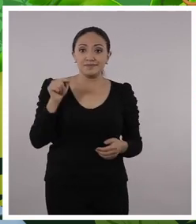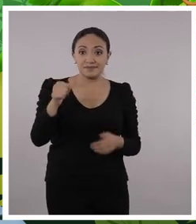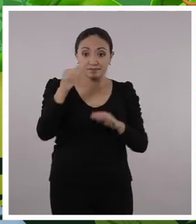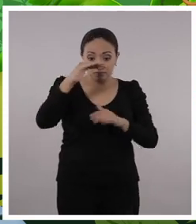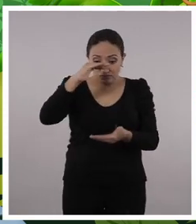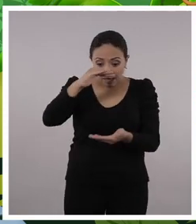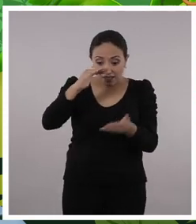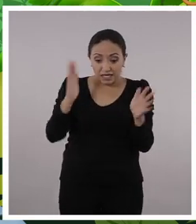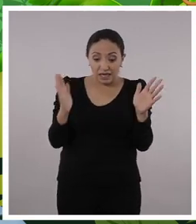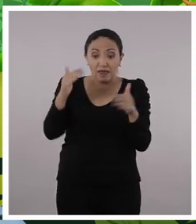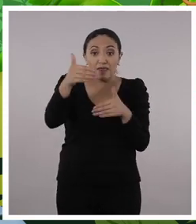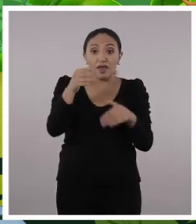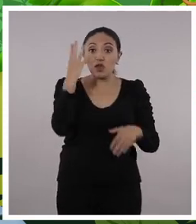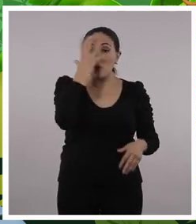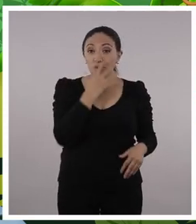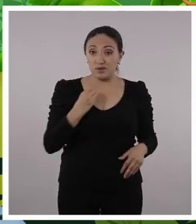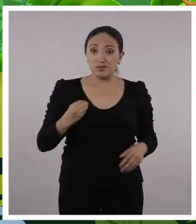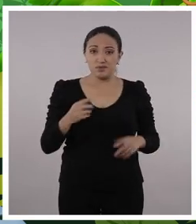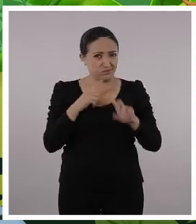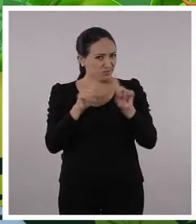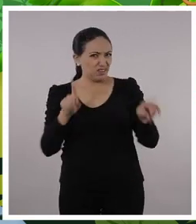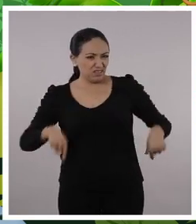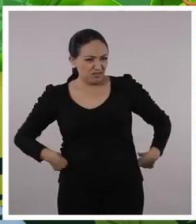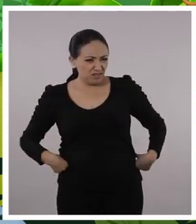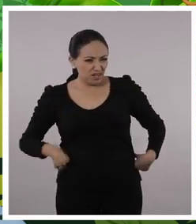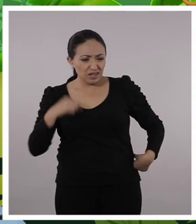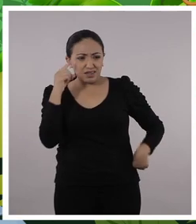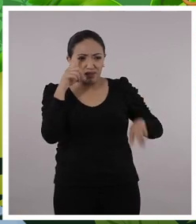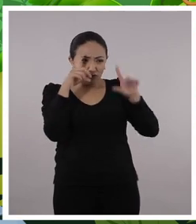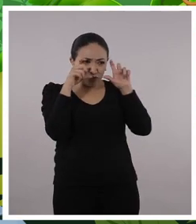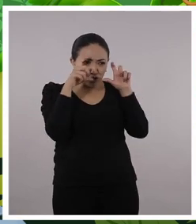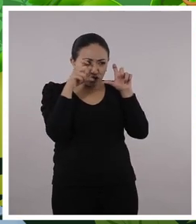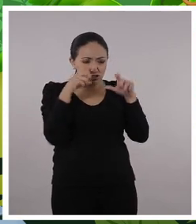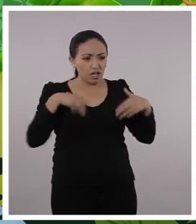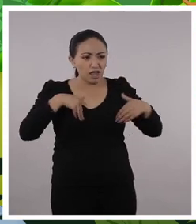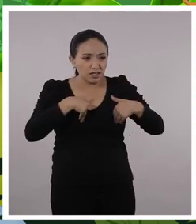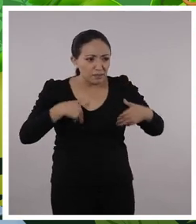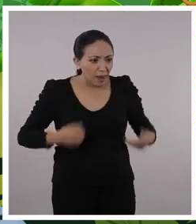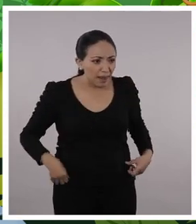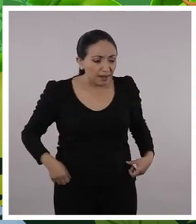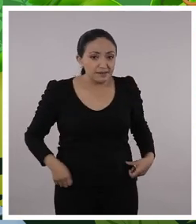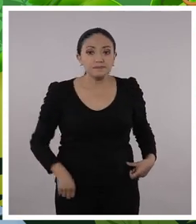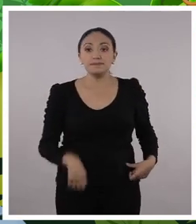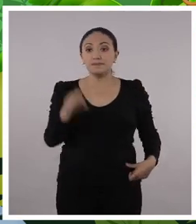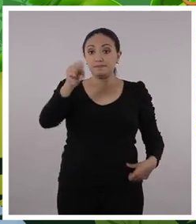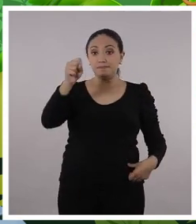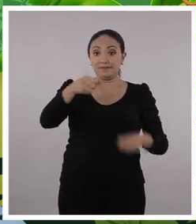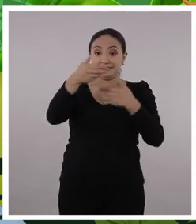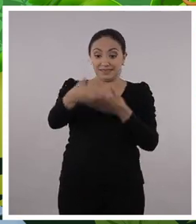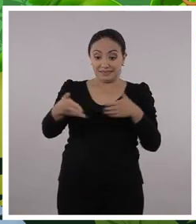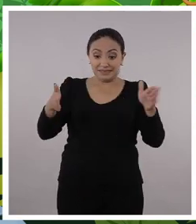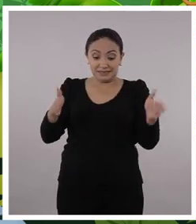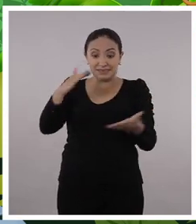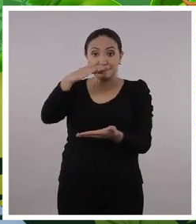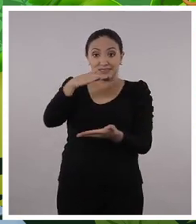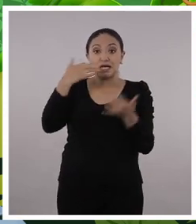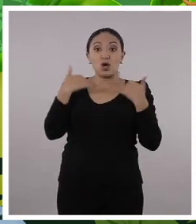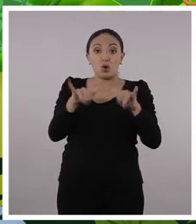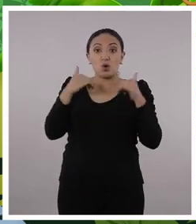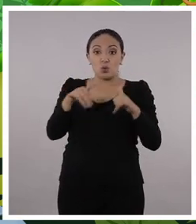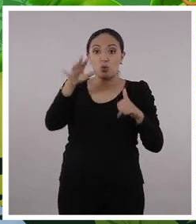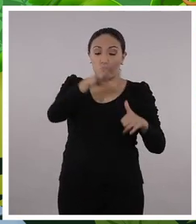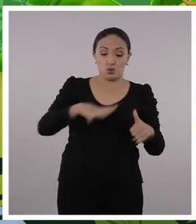¡Monse! ¡Está increíble este dado! Es muy diferente, tiene rostros y cuerpos de animales. Así es, Jessy, porque este dado nos va a ayudar a